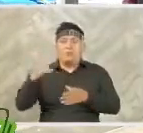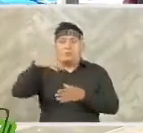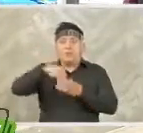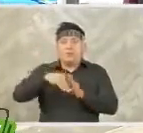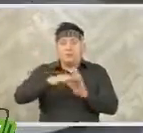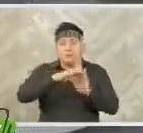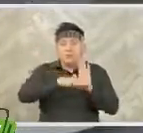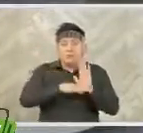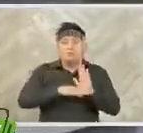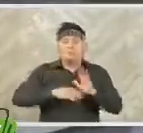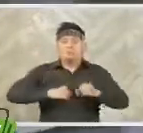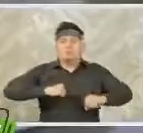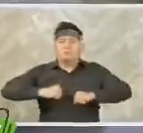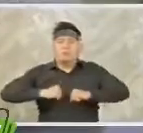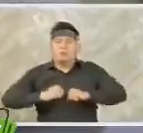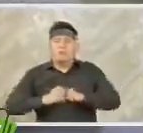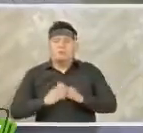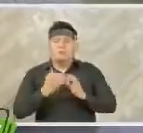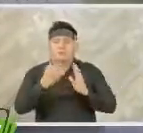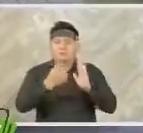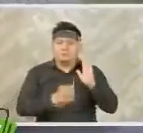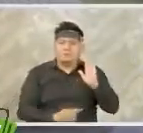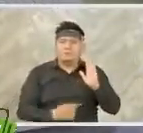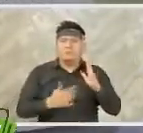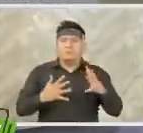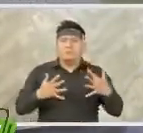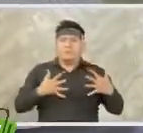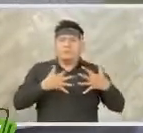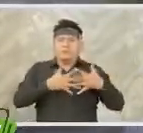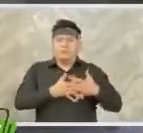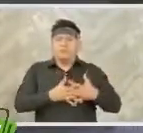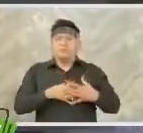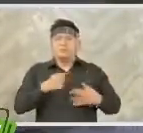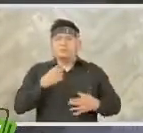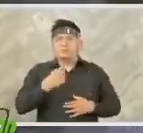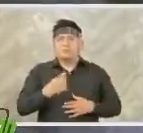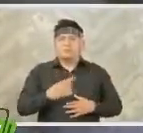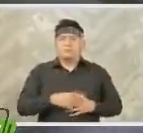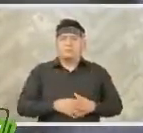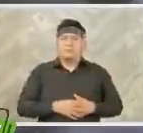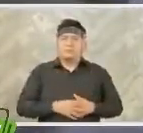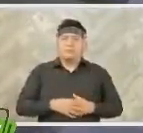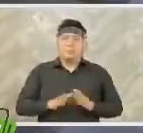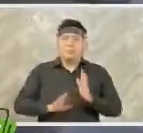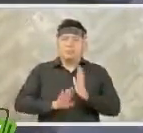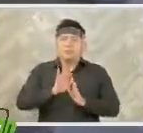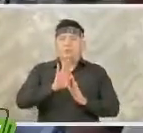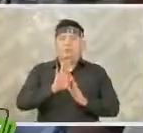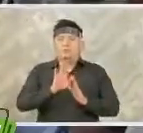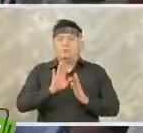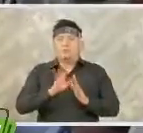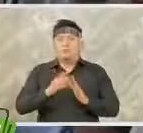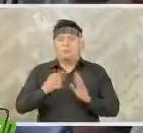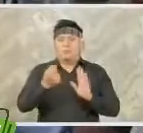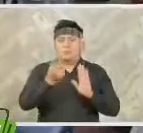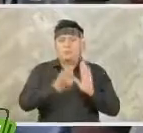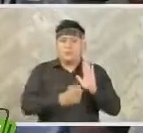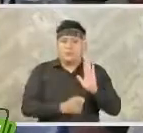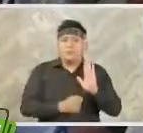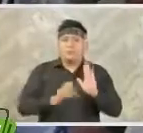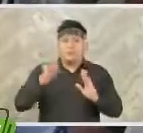de acción de manera total, de manera integral, pues nos han permitido realmente ver un avance en esta implementación de la política